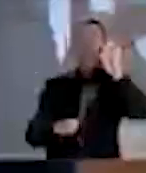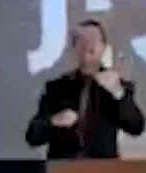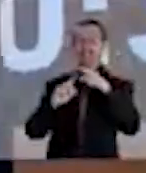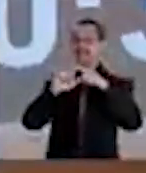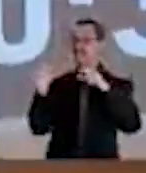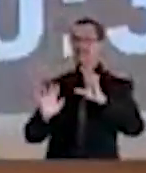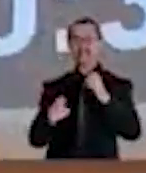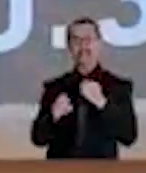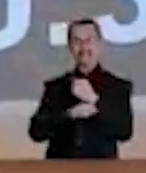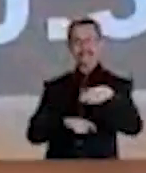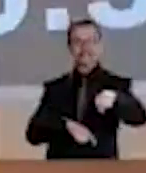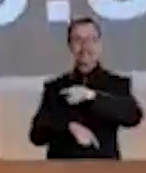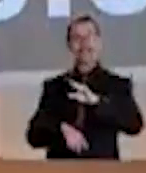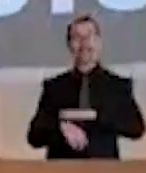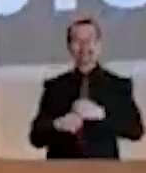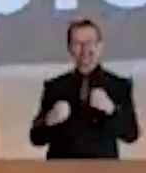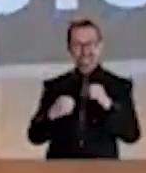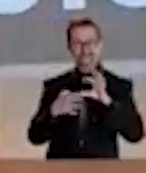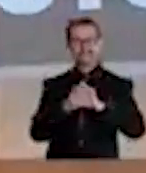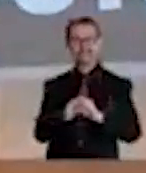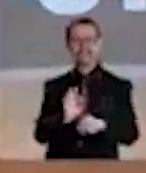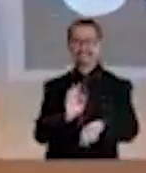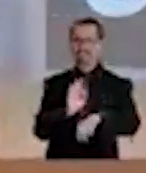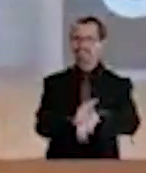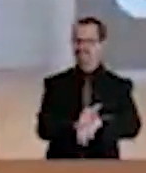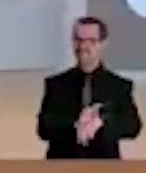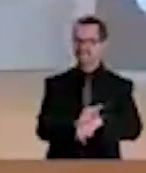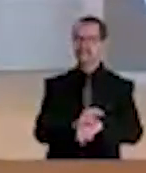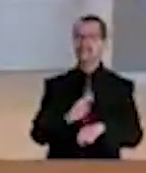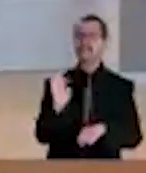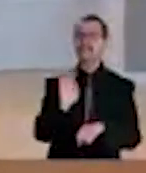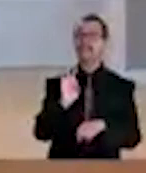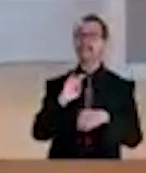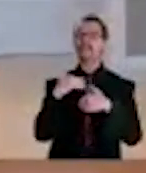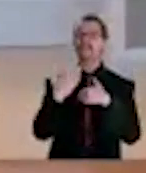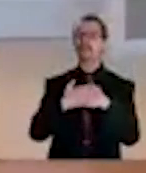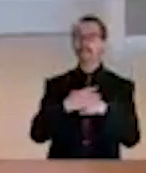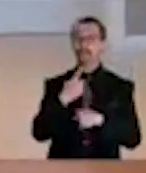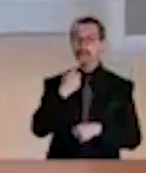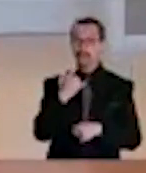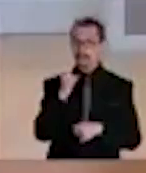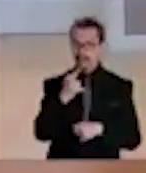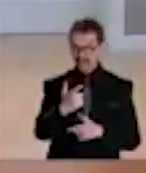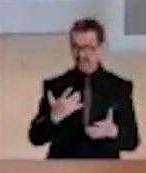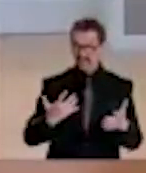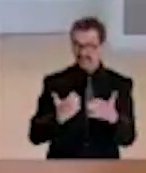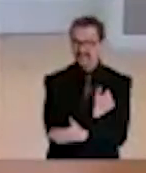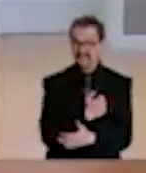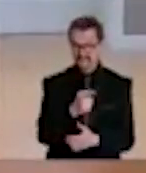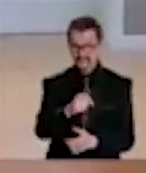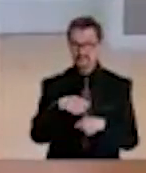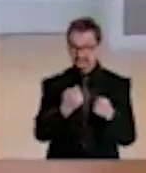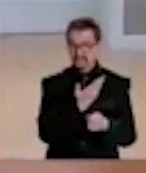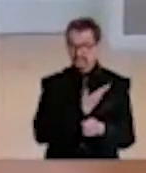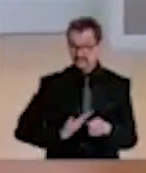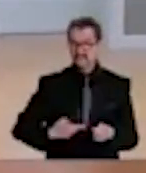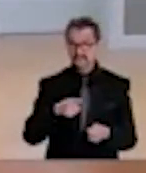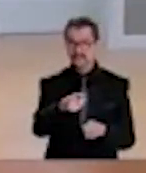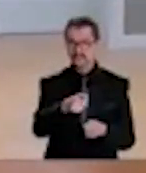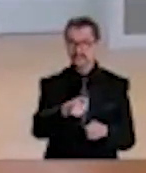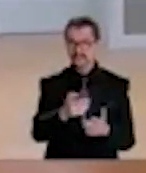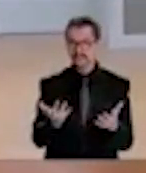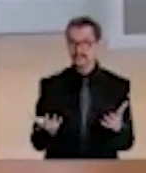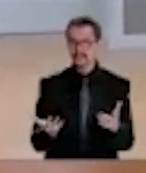y en caso de que ustedes ganaran el próximo primero de julio que propone para que pues quienes están de este lado y que están por